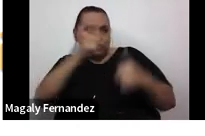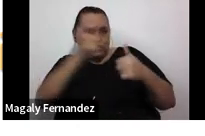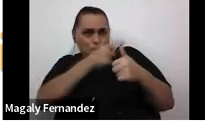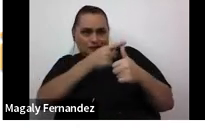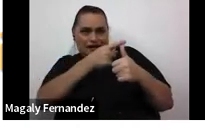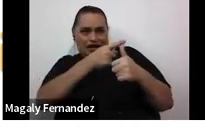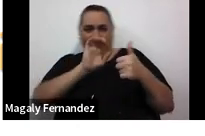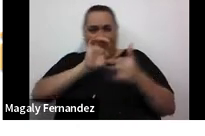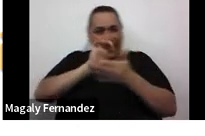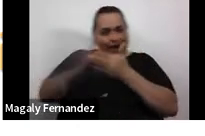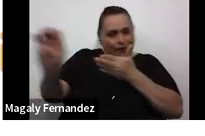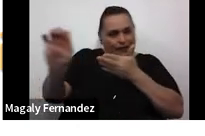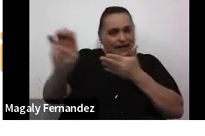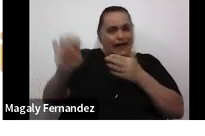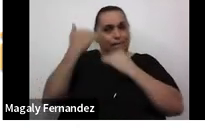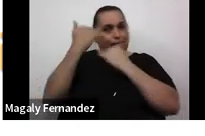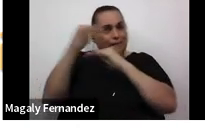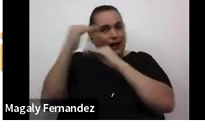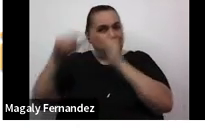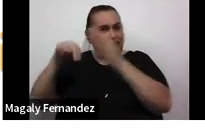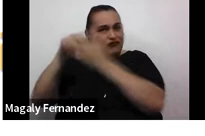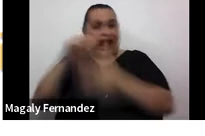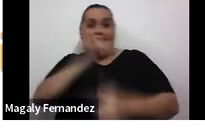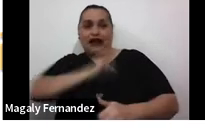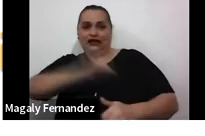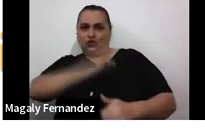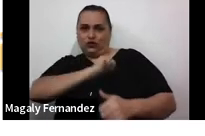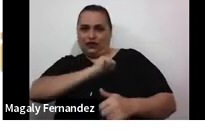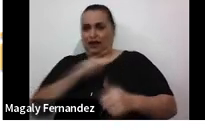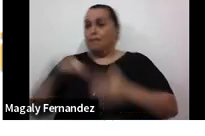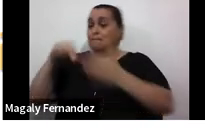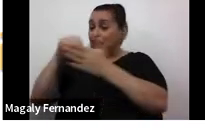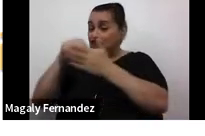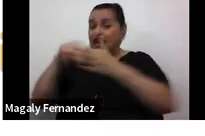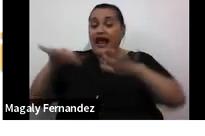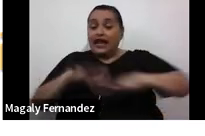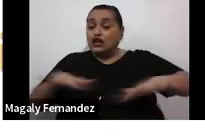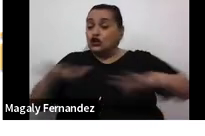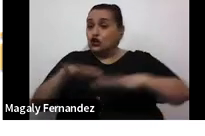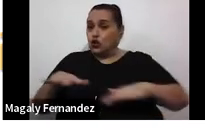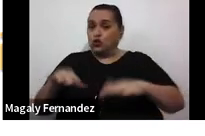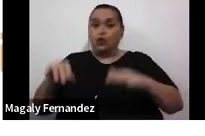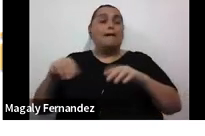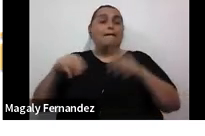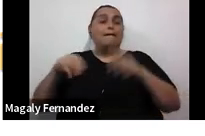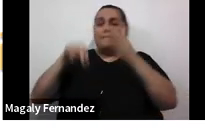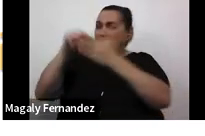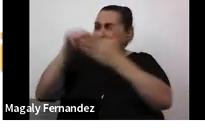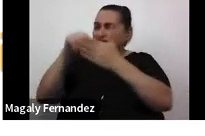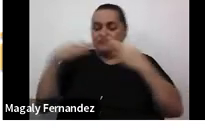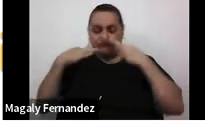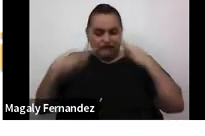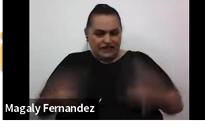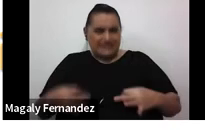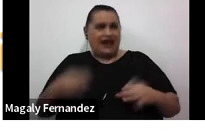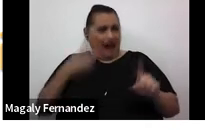va a eliminar la Barrera actitudinal y estas Barreras del entorno por ejemplo Las barreras físicas no solamente afectan